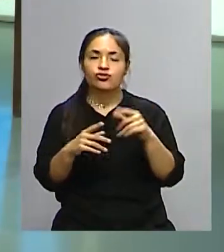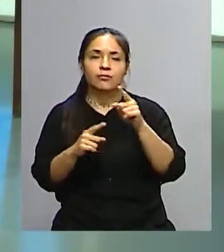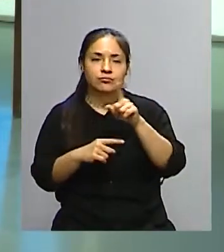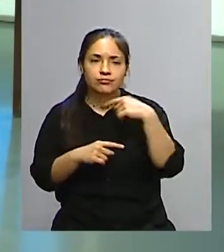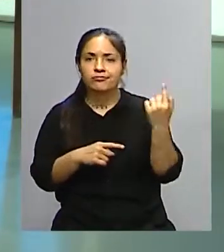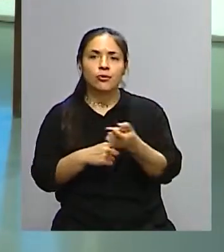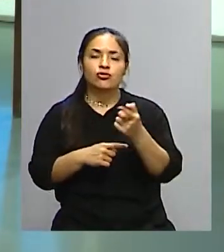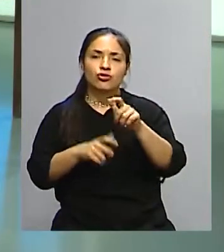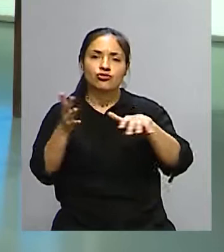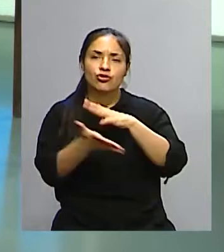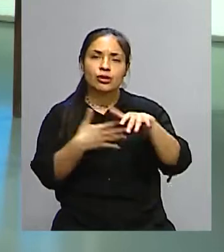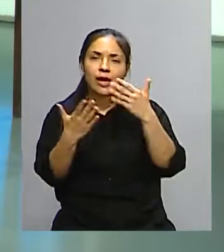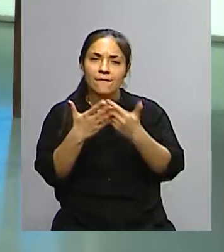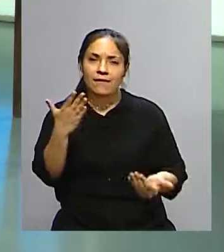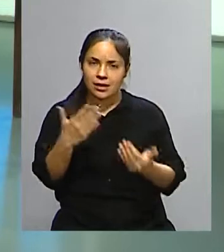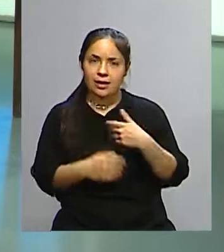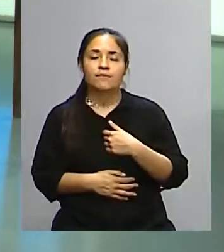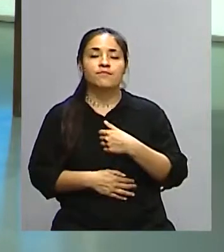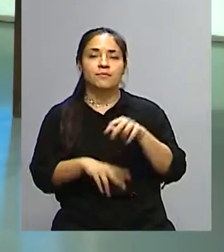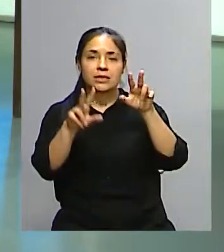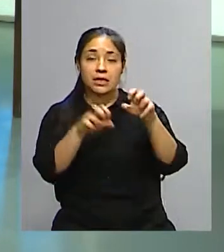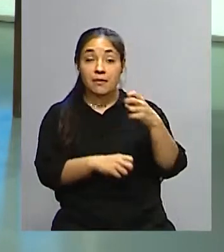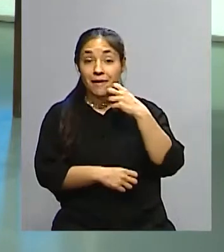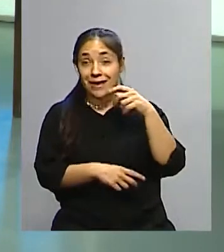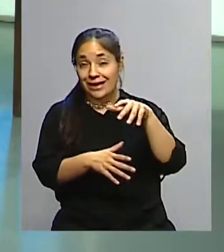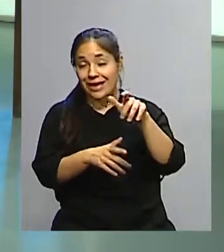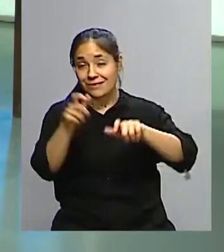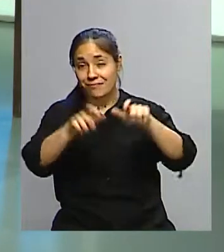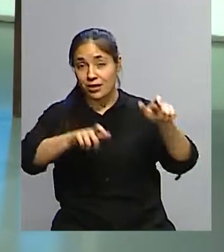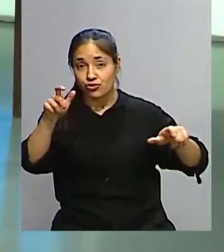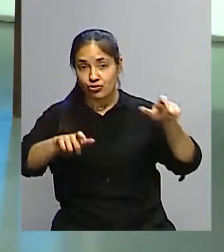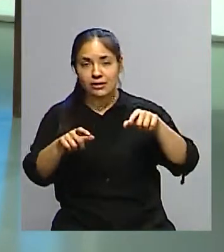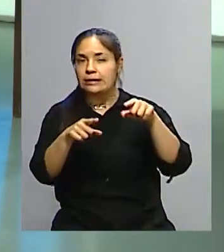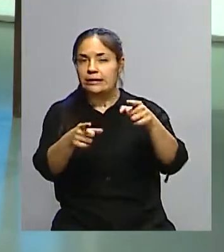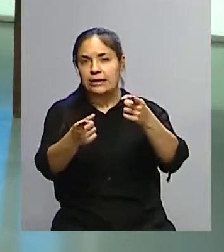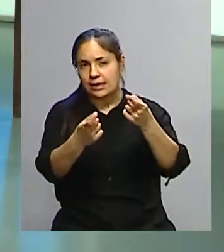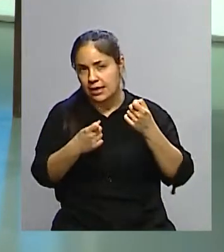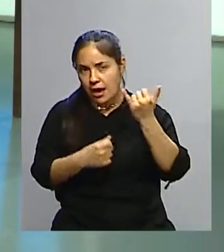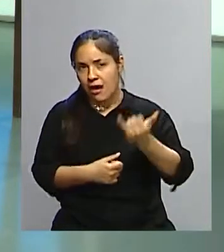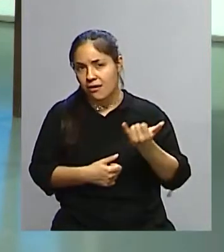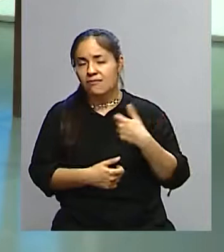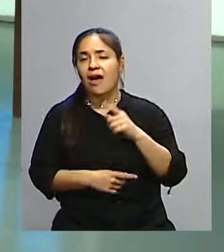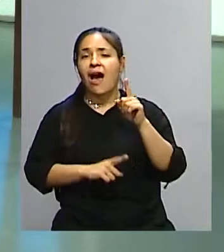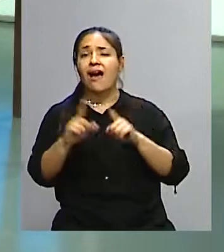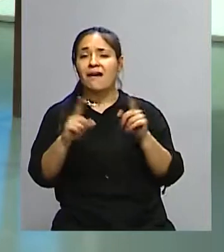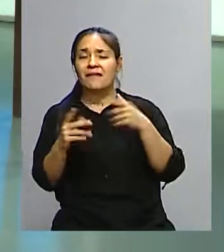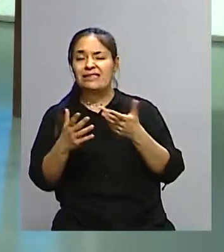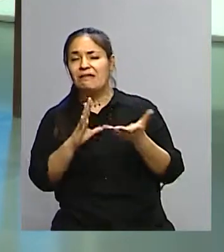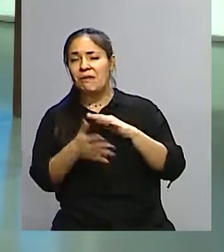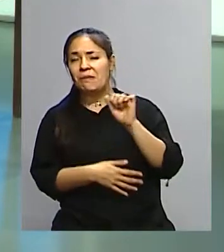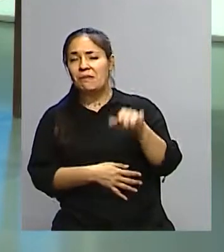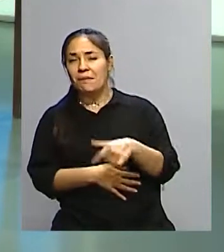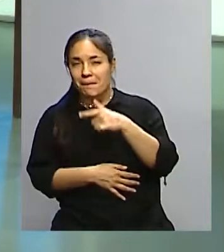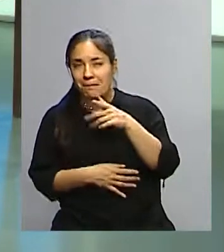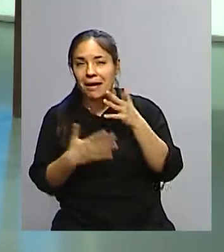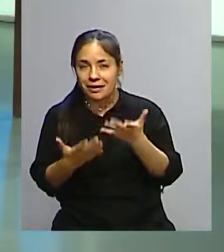tenemos. El tema de las vejeces es algo que evidentemente tiene muchas necesidades y a veces tal vez pocas respuestas. Y lo habíamos